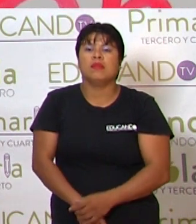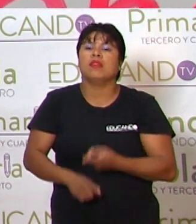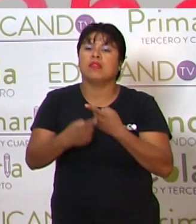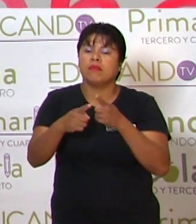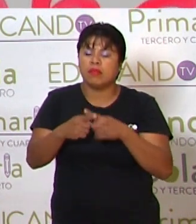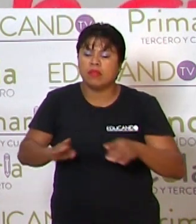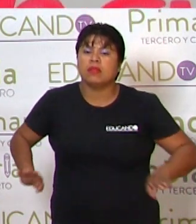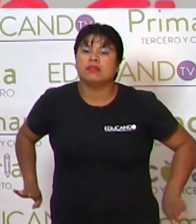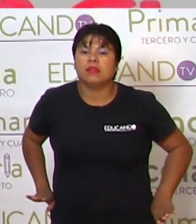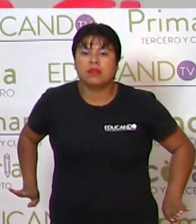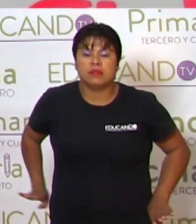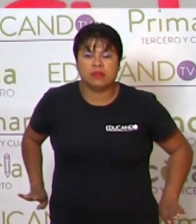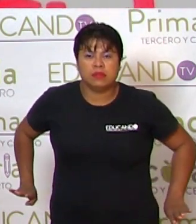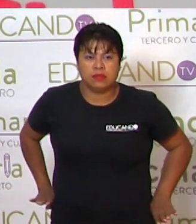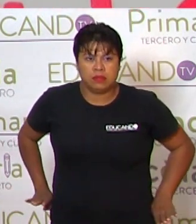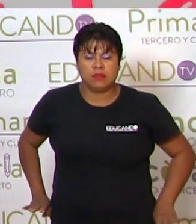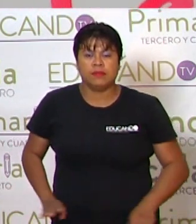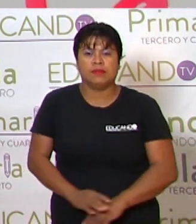características,